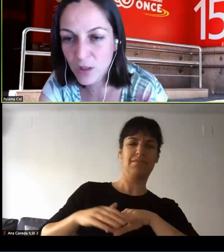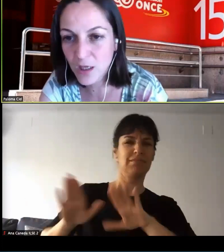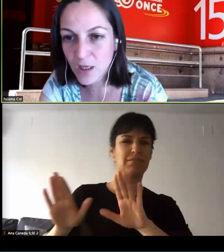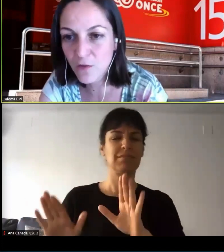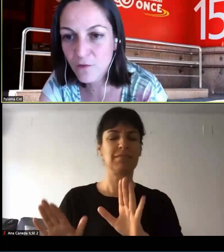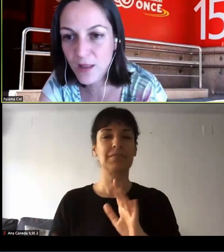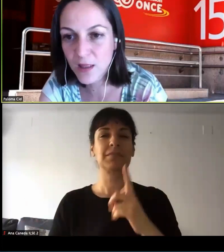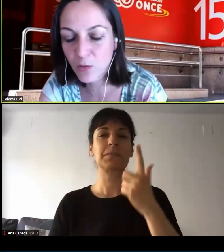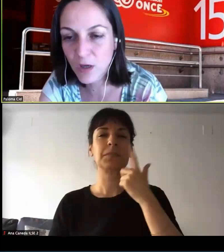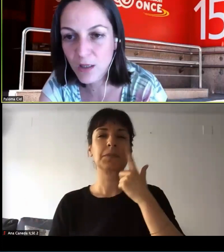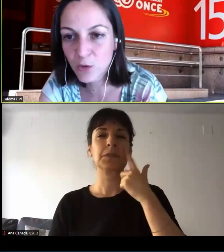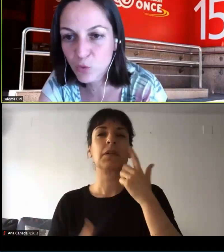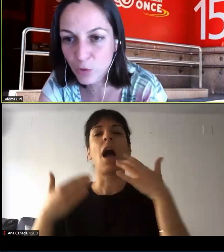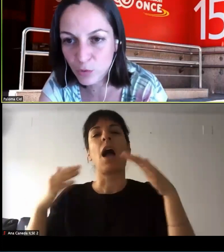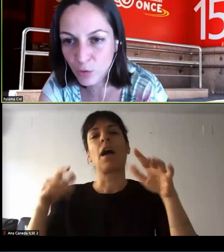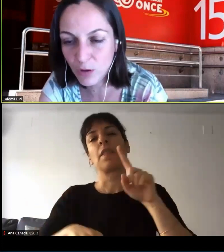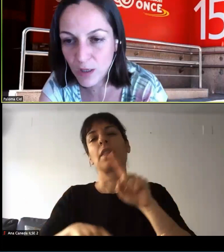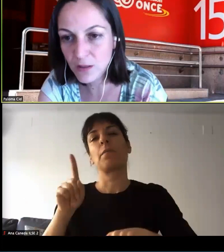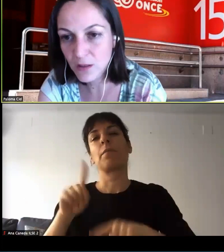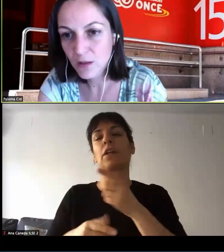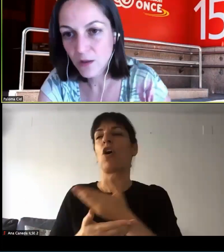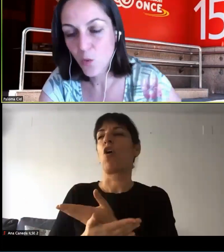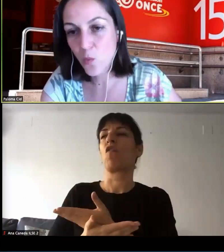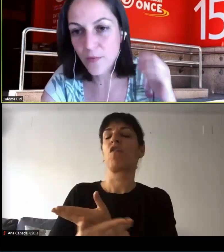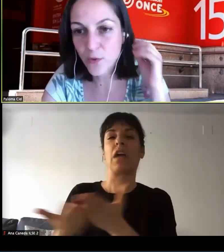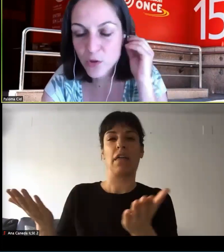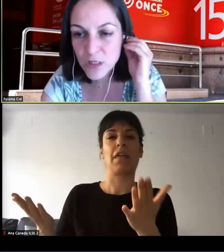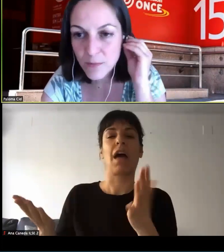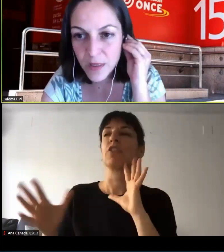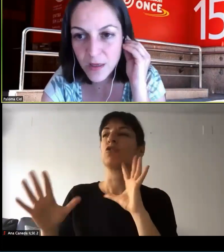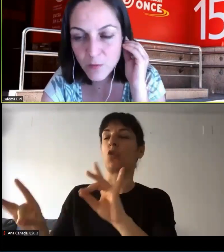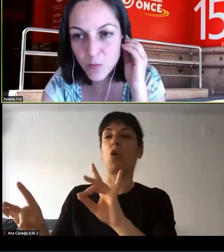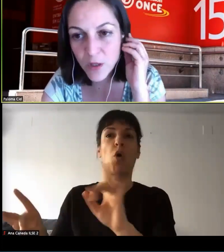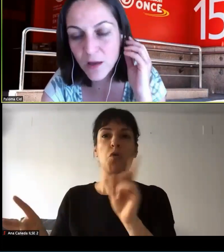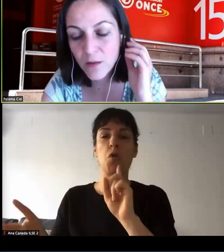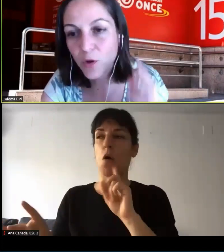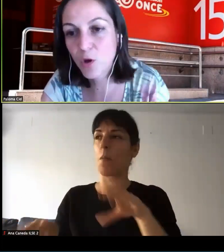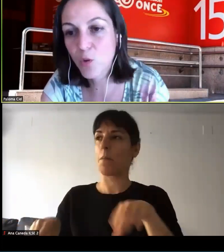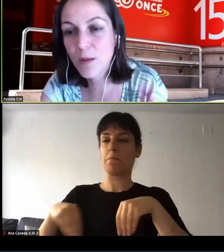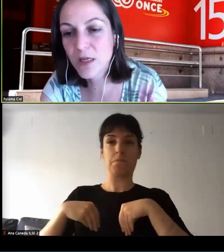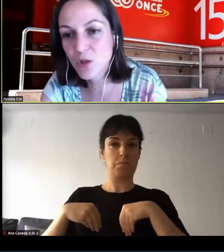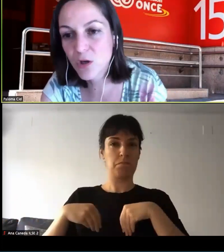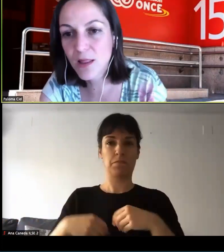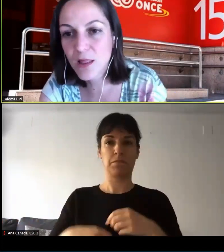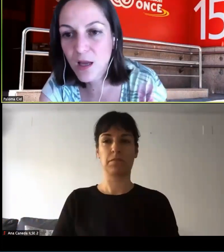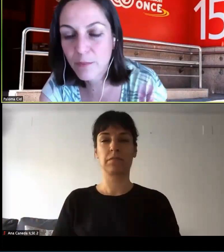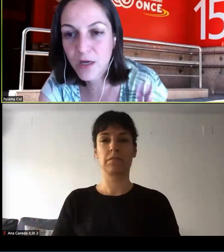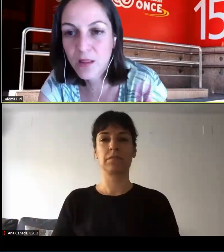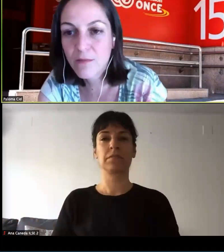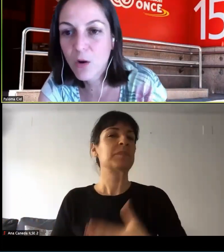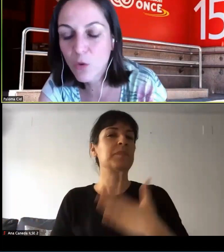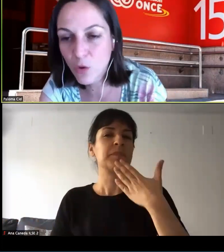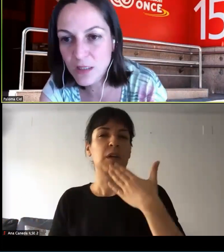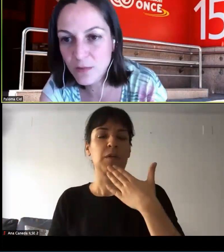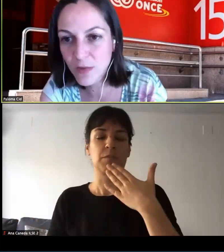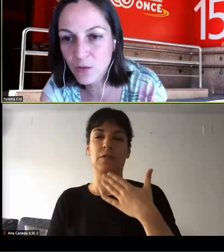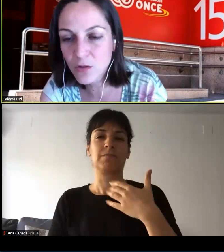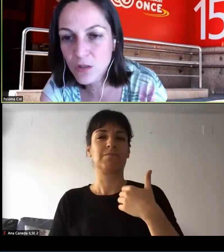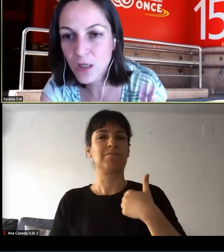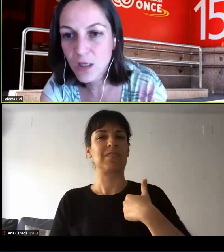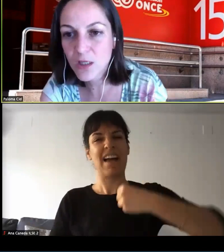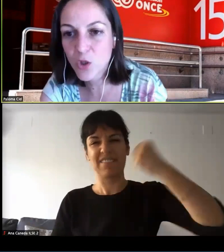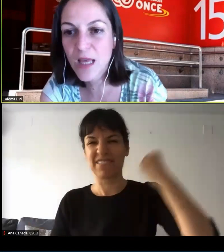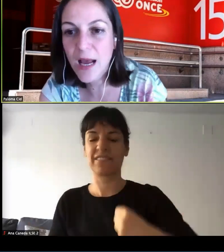salvo que tengas confianza con alguien, tú no tocas. Cuando nos empeñamos, por ejemplo, en que una persona ciega perciba algo con las